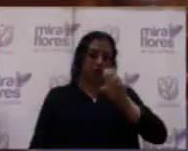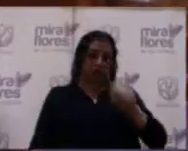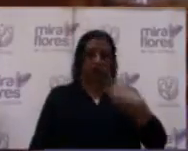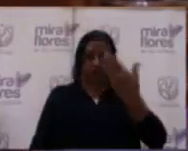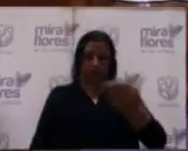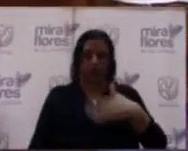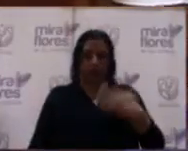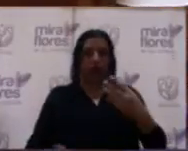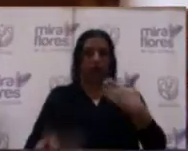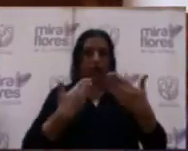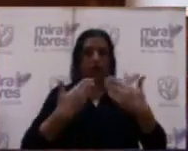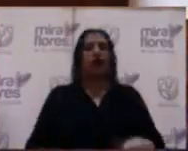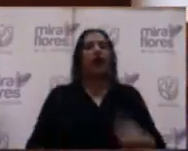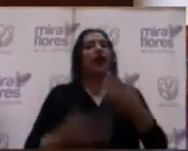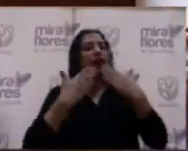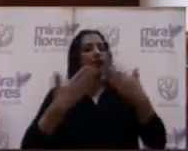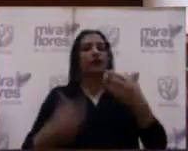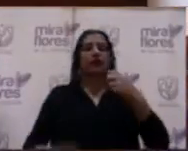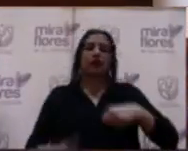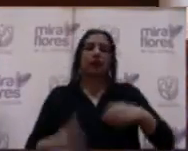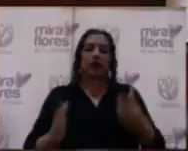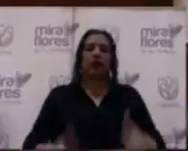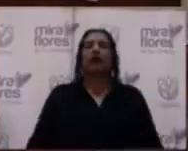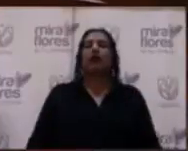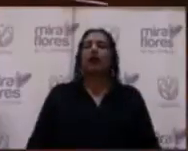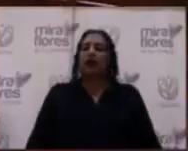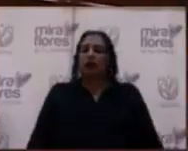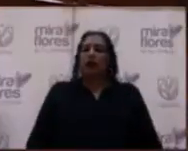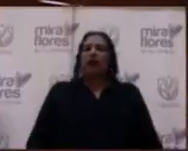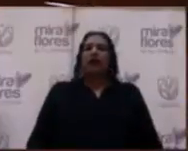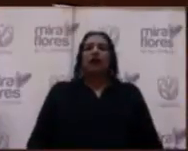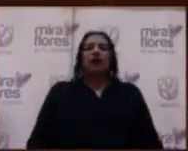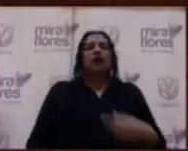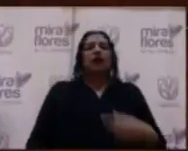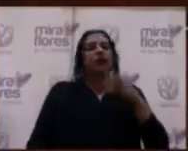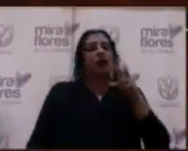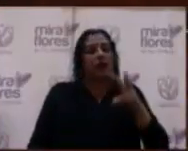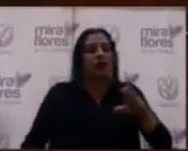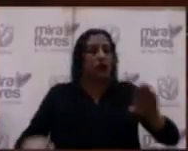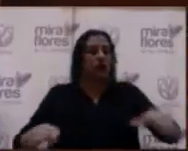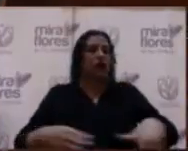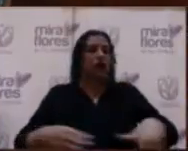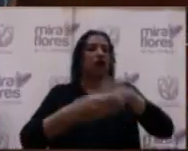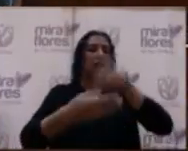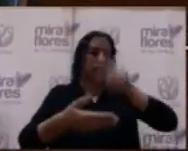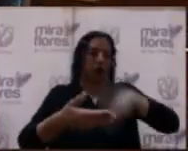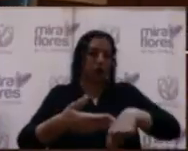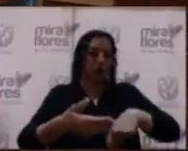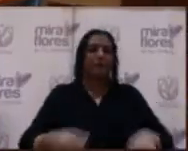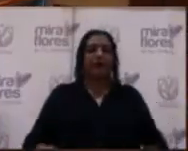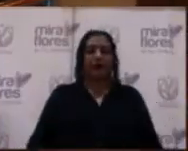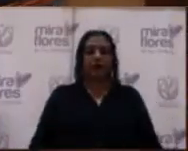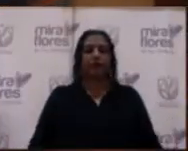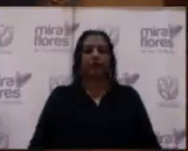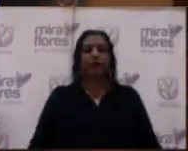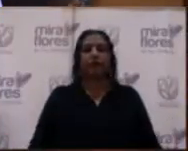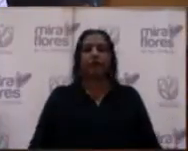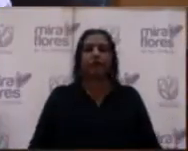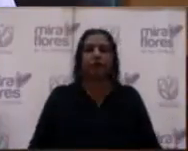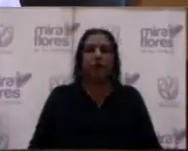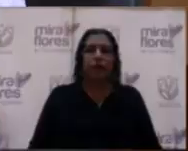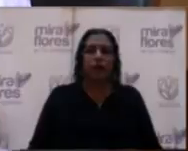palabra. Gracias, señor alcalde. He visto que el convenio está firmado.